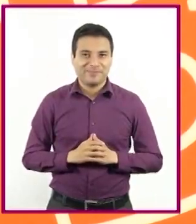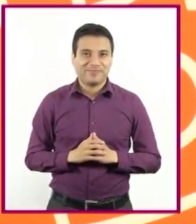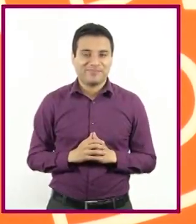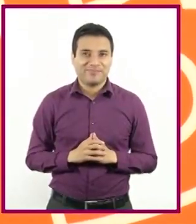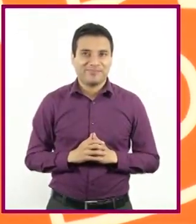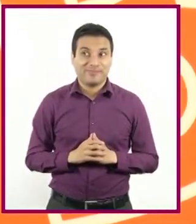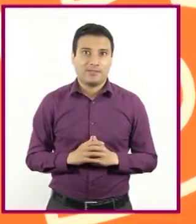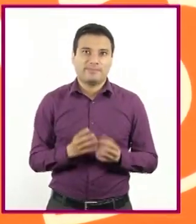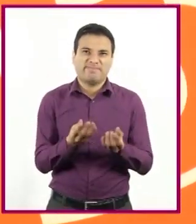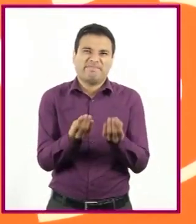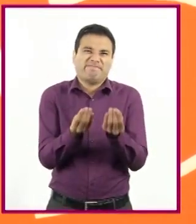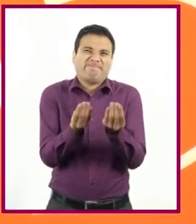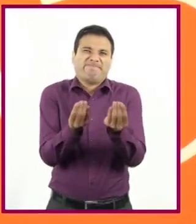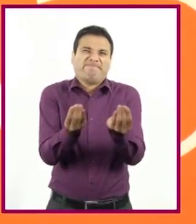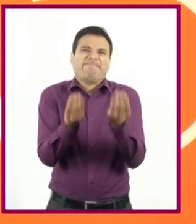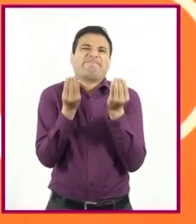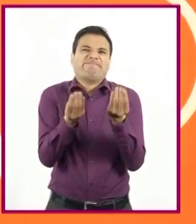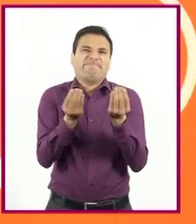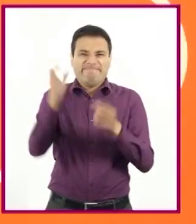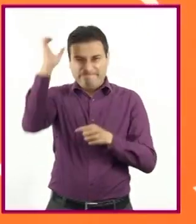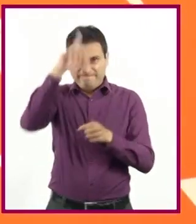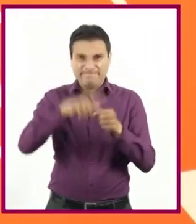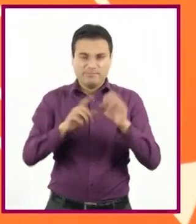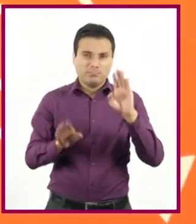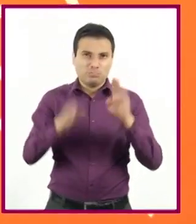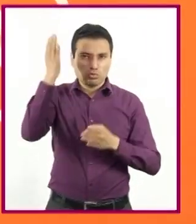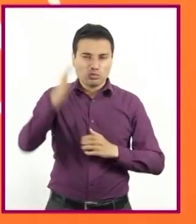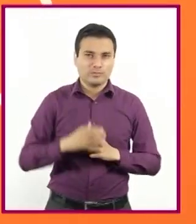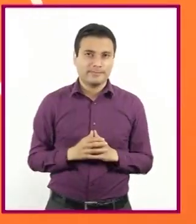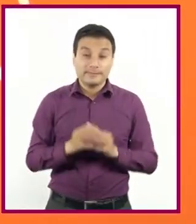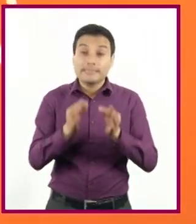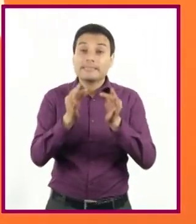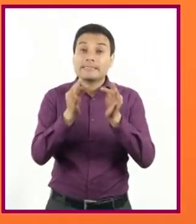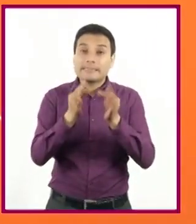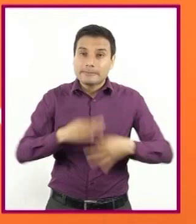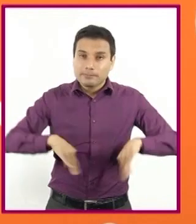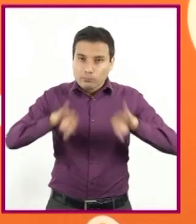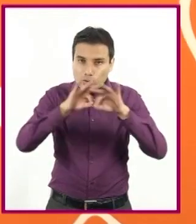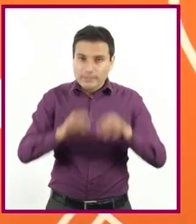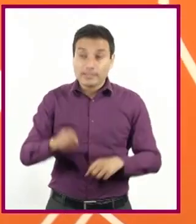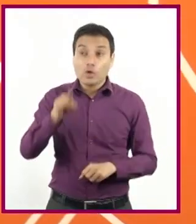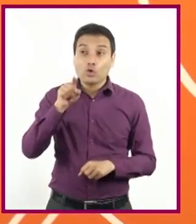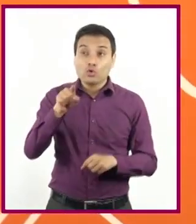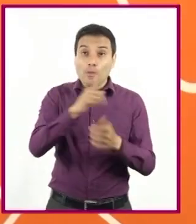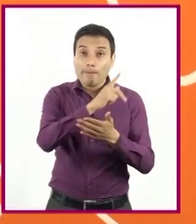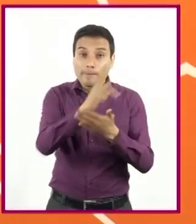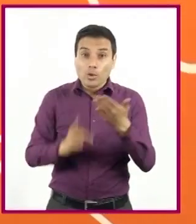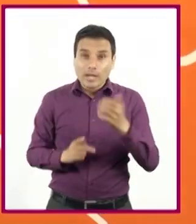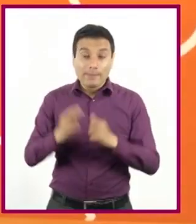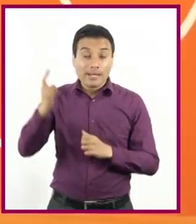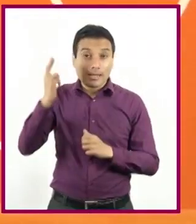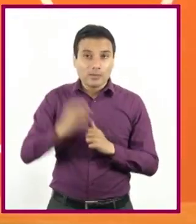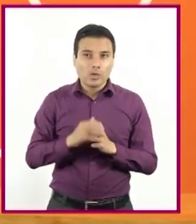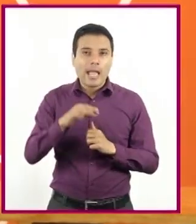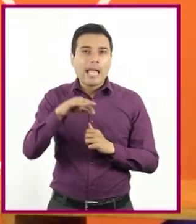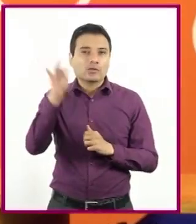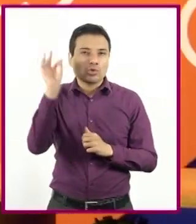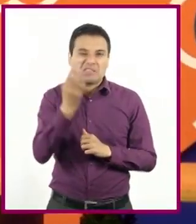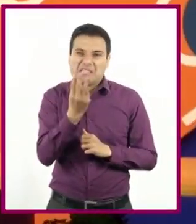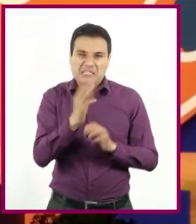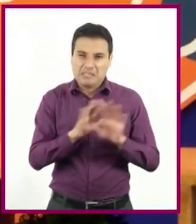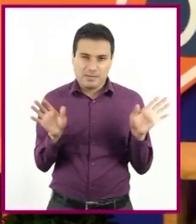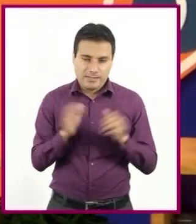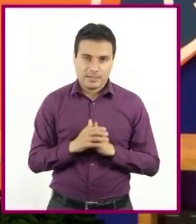como son muchísimas las culturas del mundo, es importante que para tu programa inicial elijas solamente 3 de